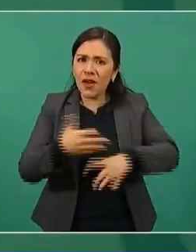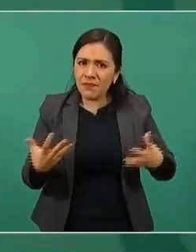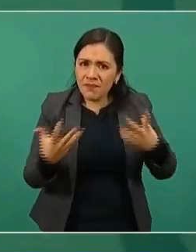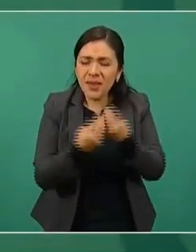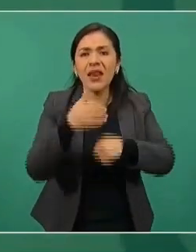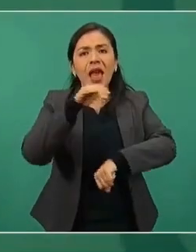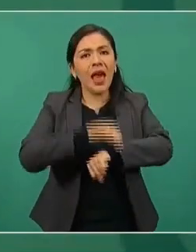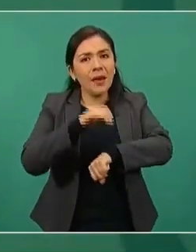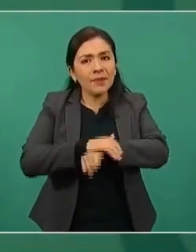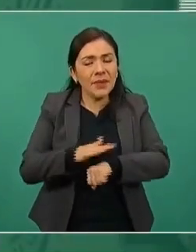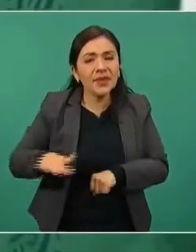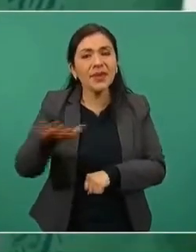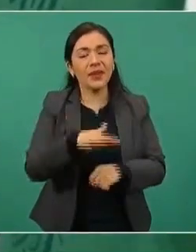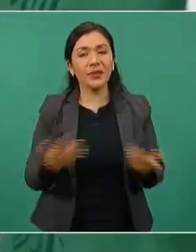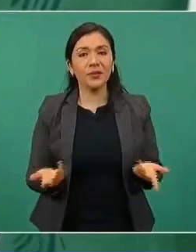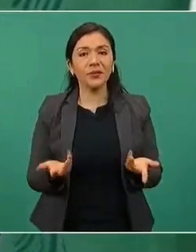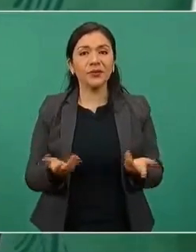los amigos.